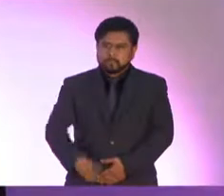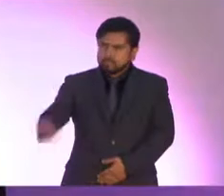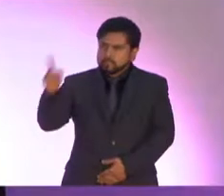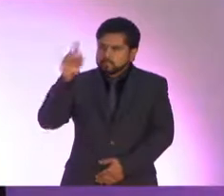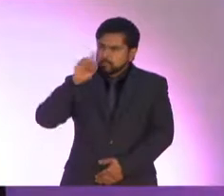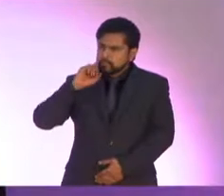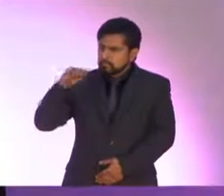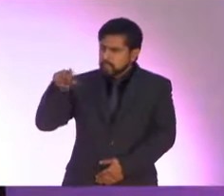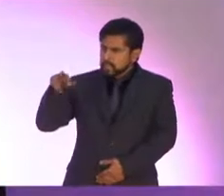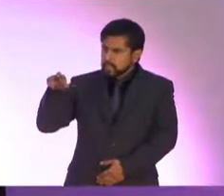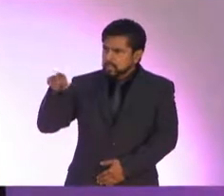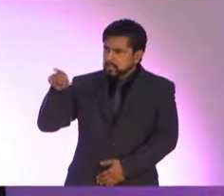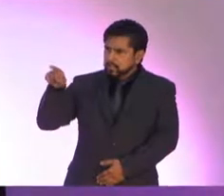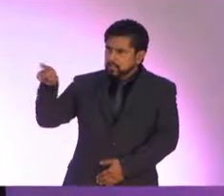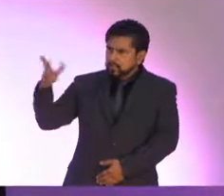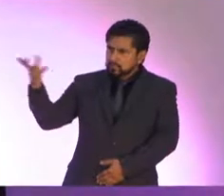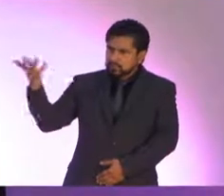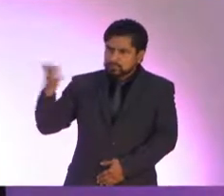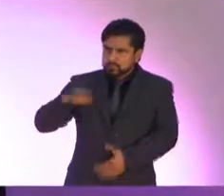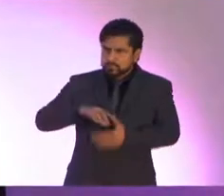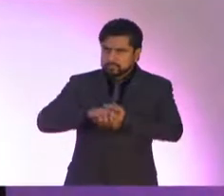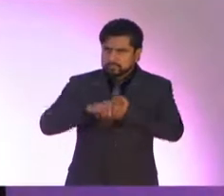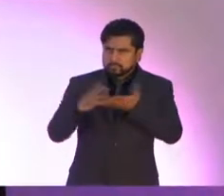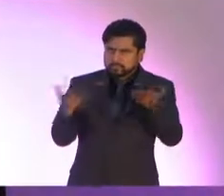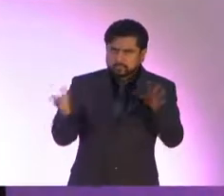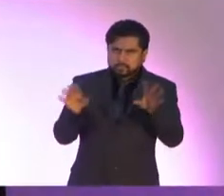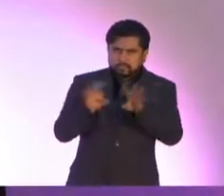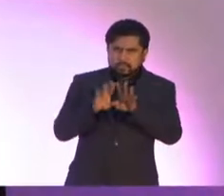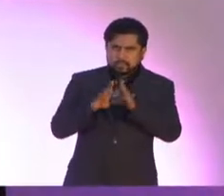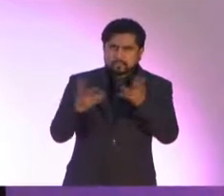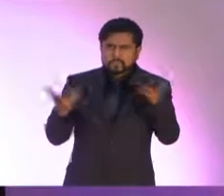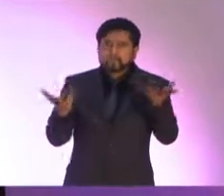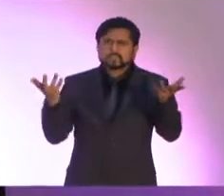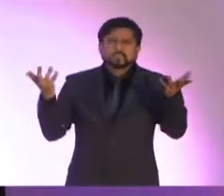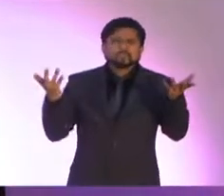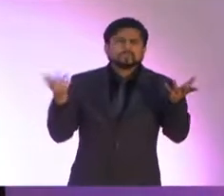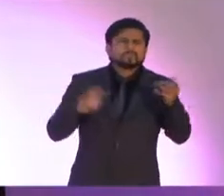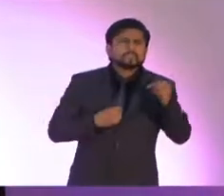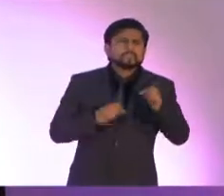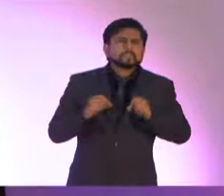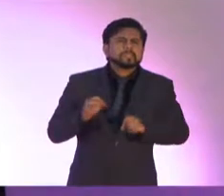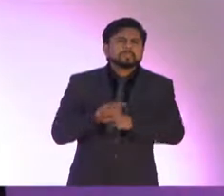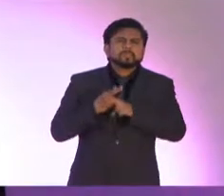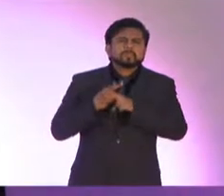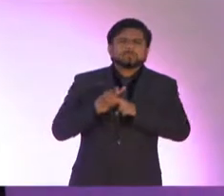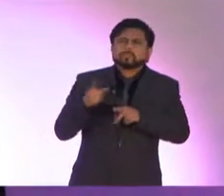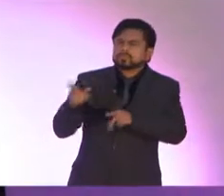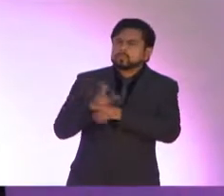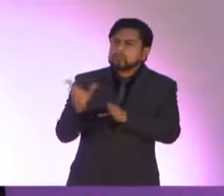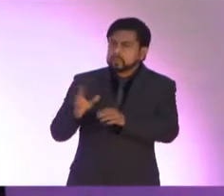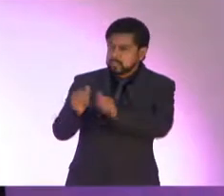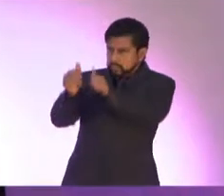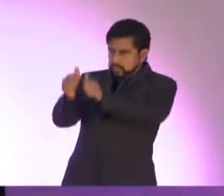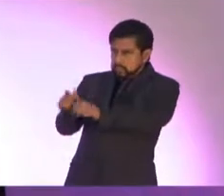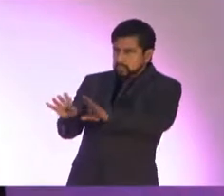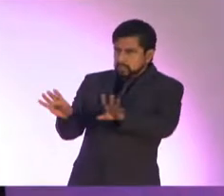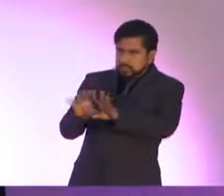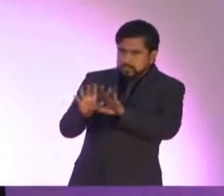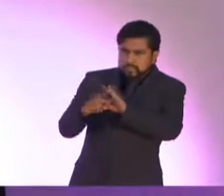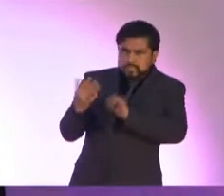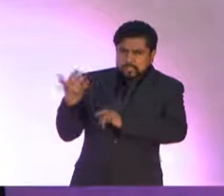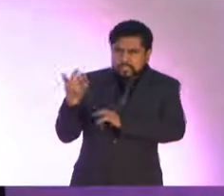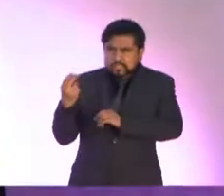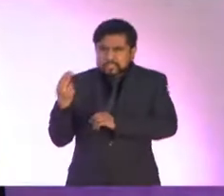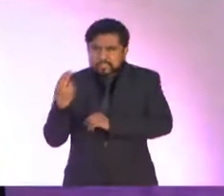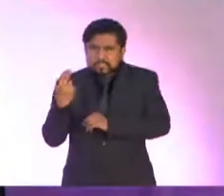María, te llevo en las manos porque de lo demás ya te habías desbordado. Ahí estás insaciable, pronunciada